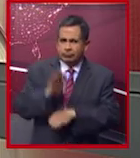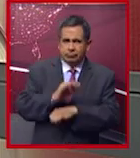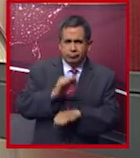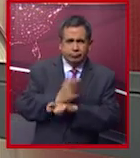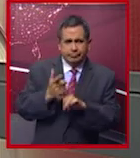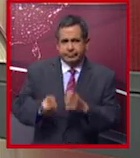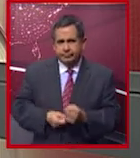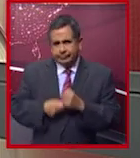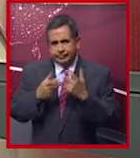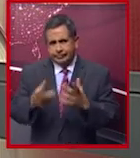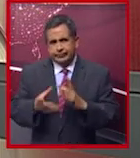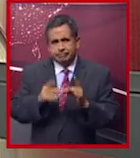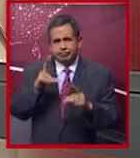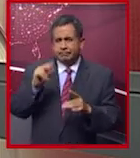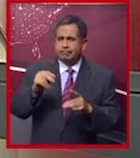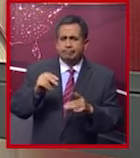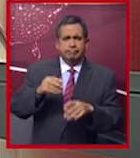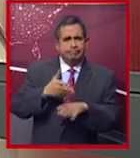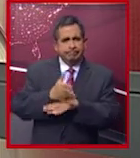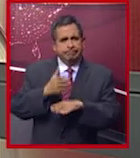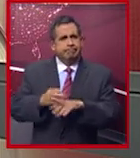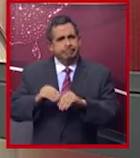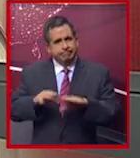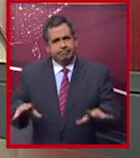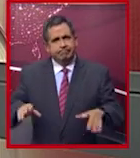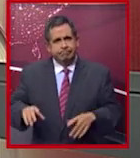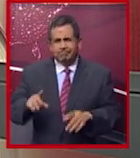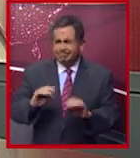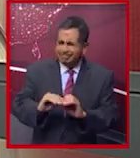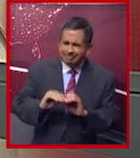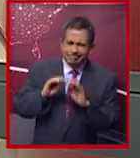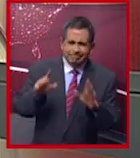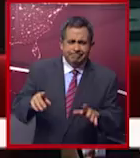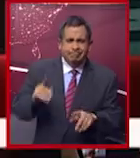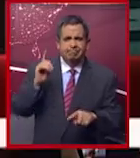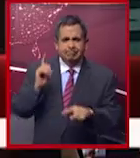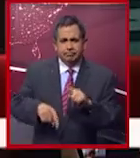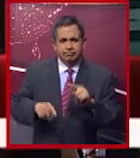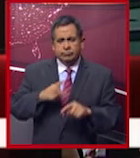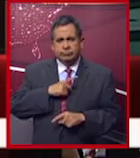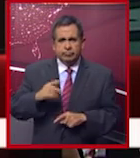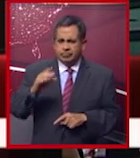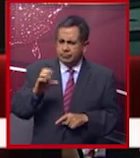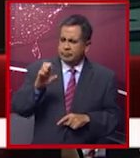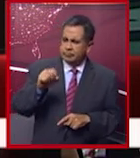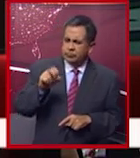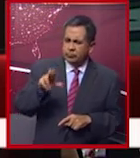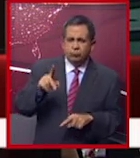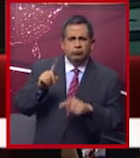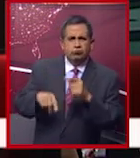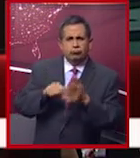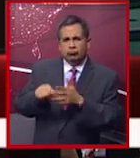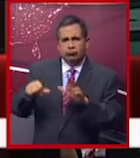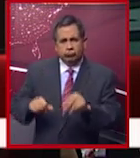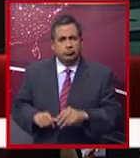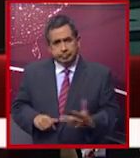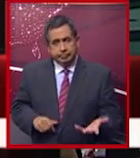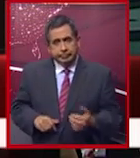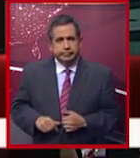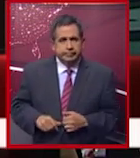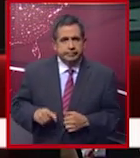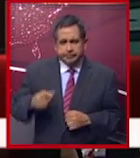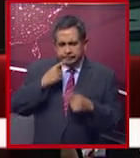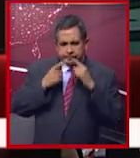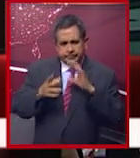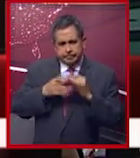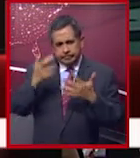de expresión, el acceso a la información y evitar explícitamente la censura. Del documento de la comisión, criticó su